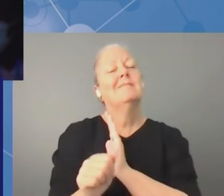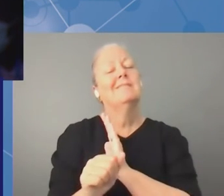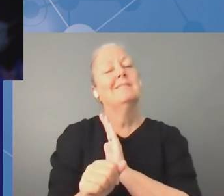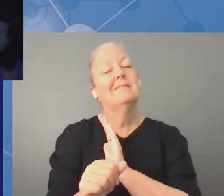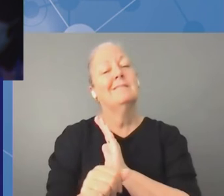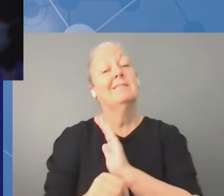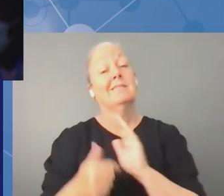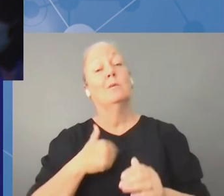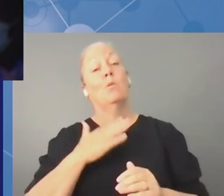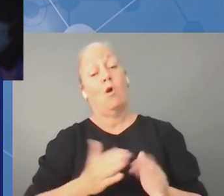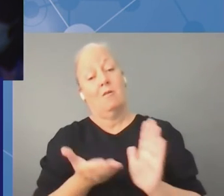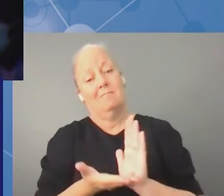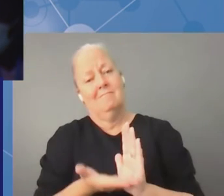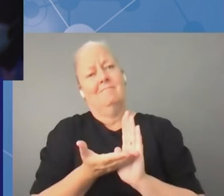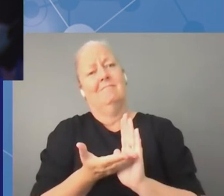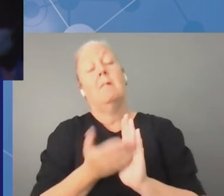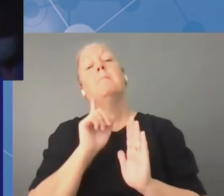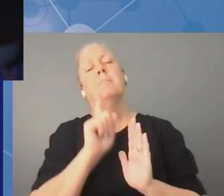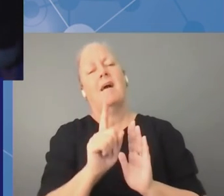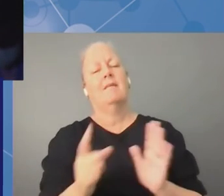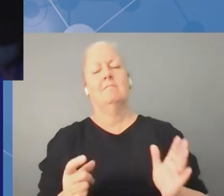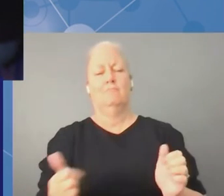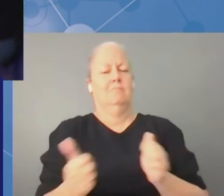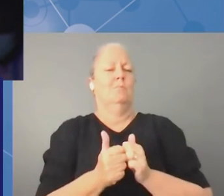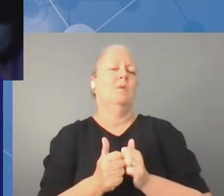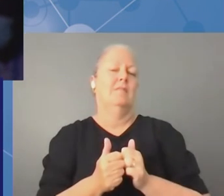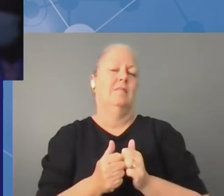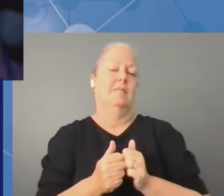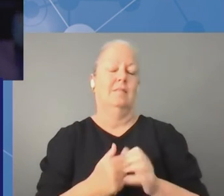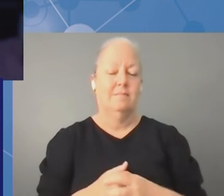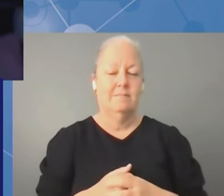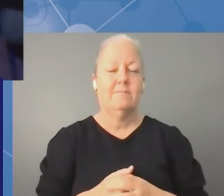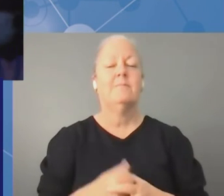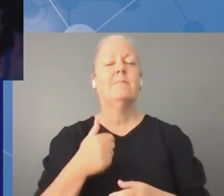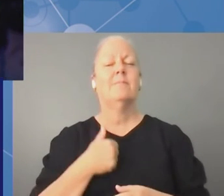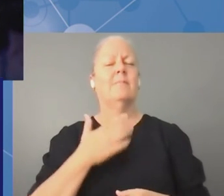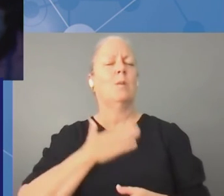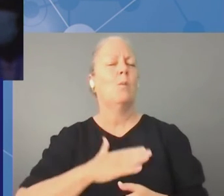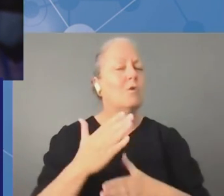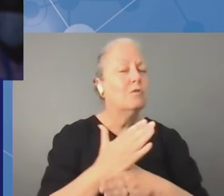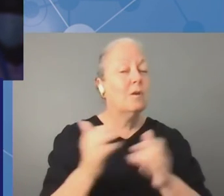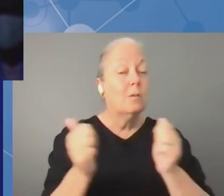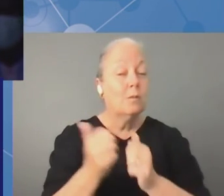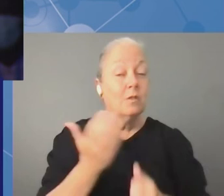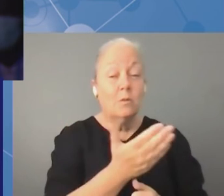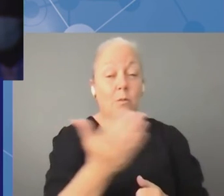nuestra coalición dinámica cooperamos con varios jóvenes. Hacemos todo para aumentar